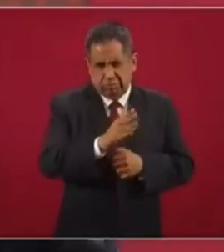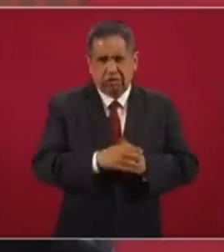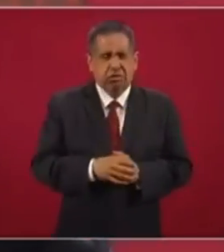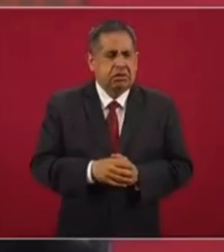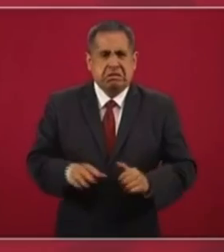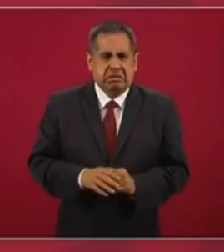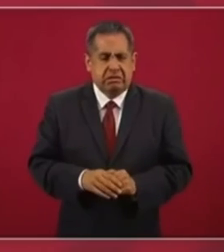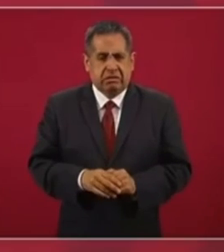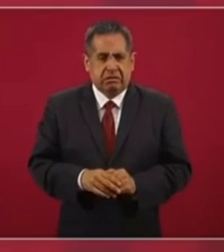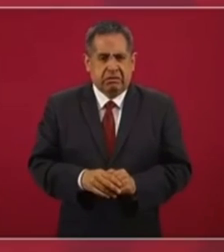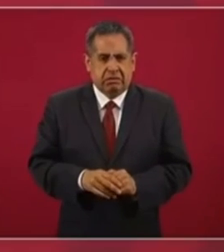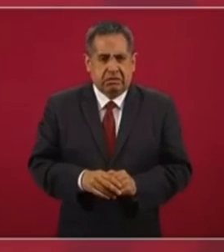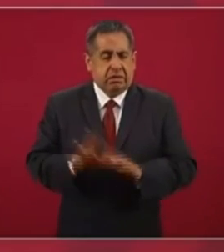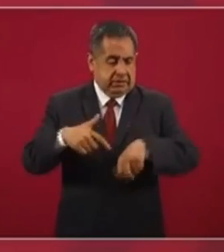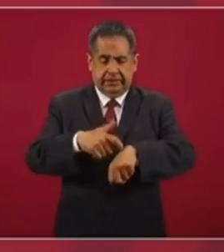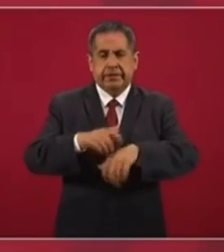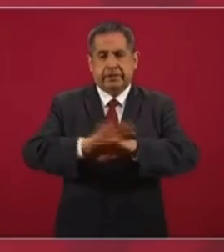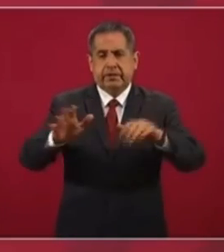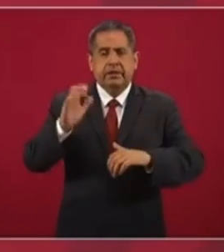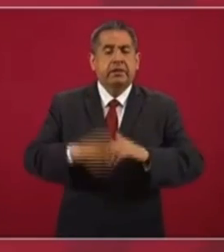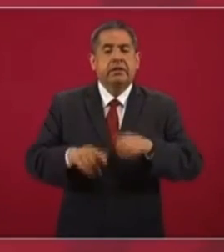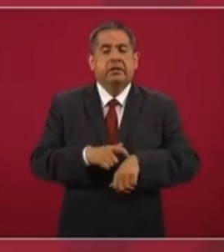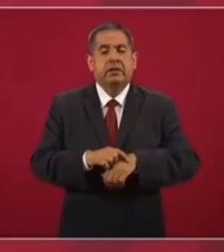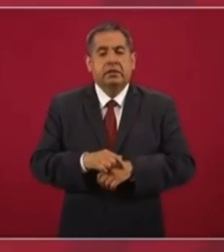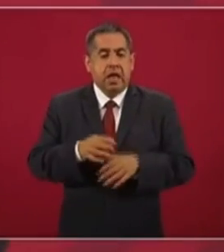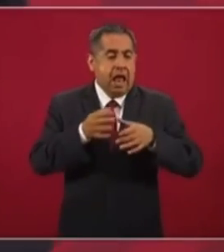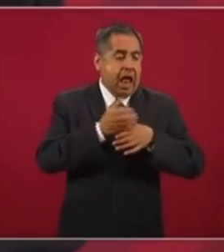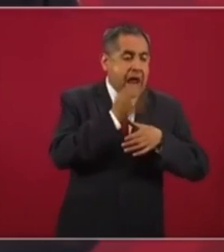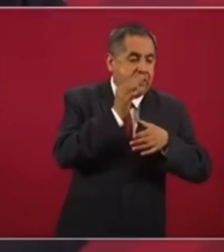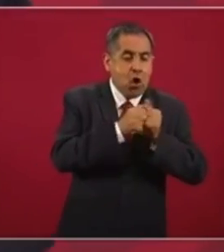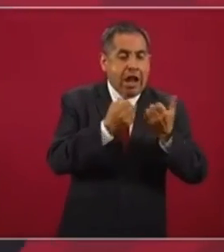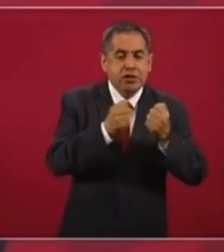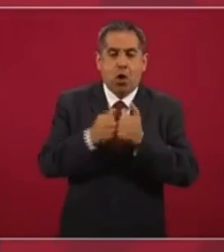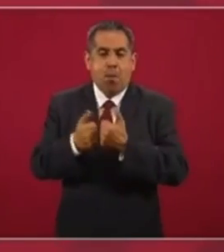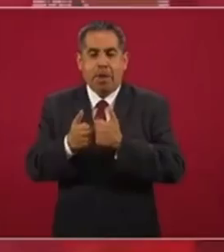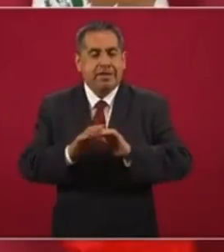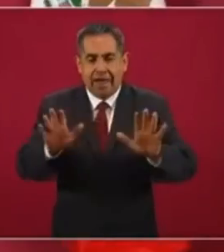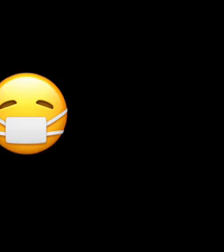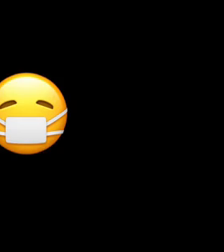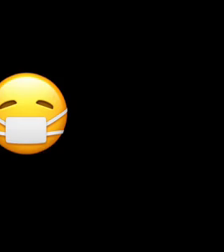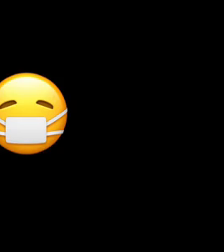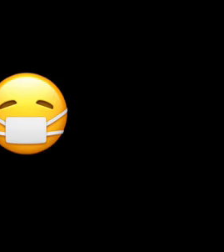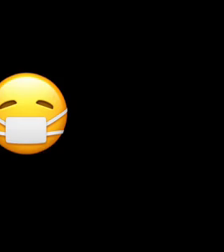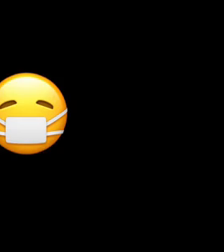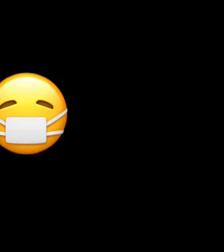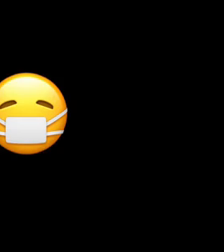es directo. Bueno, ya es la hora de el café con leche con pan.